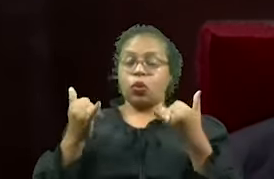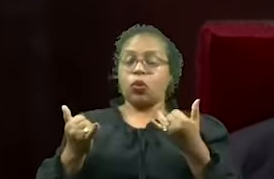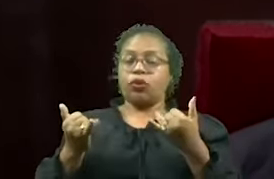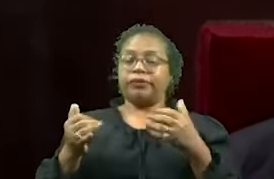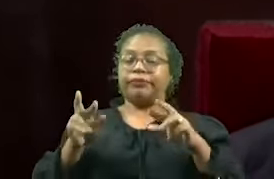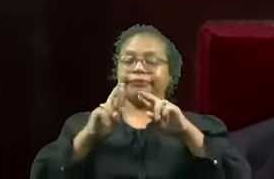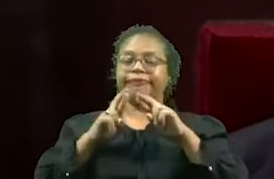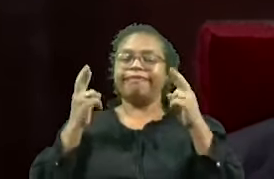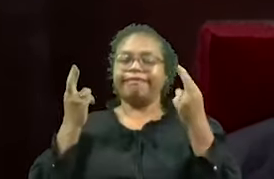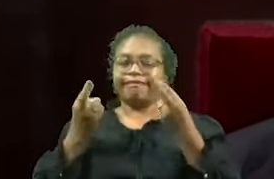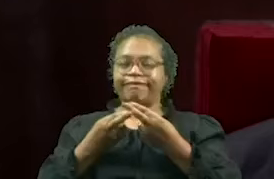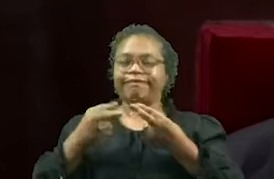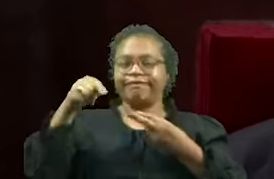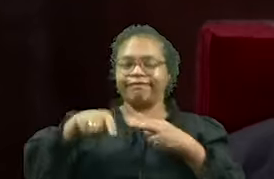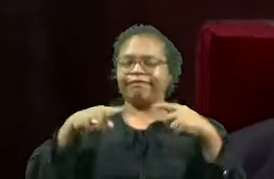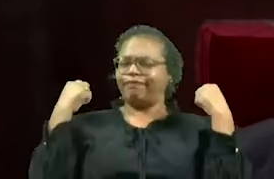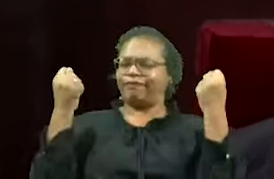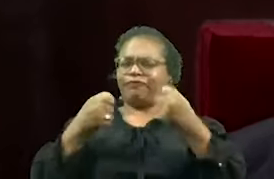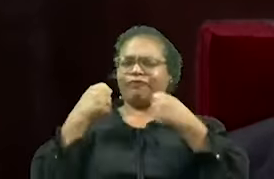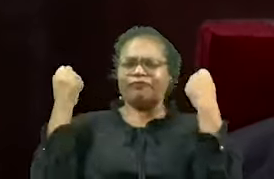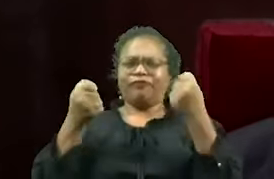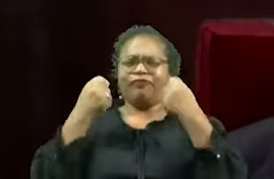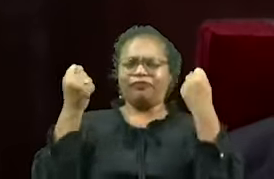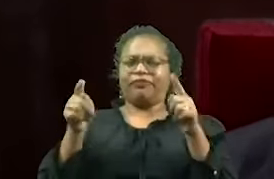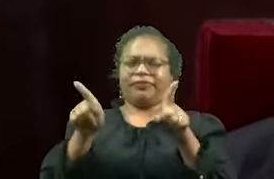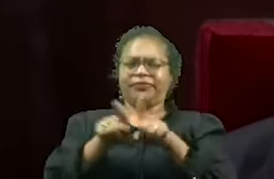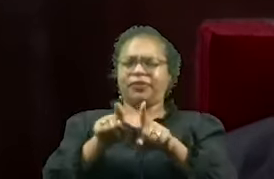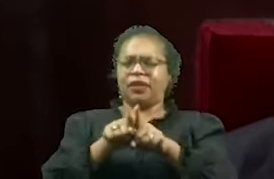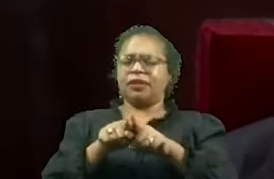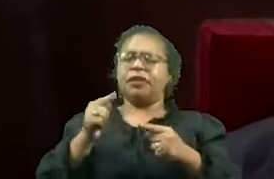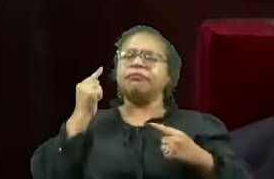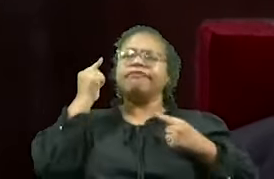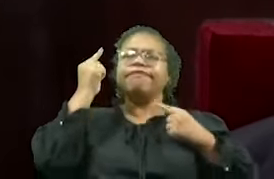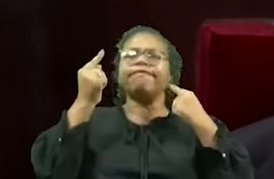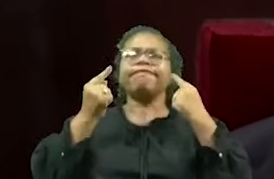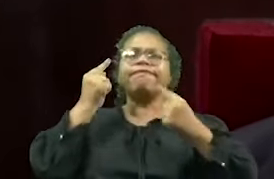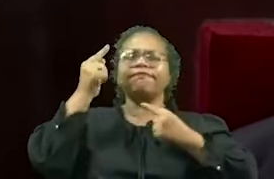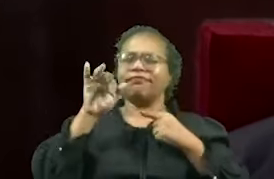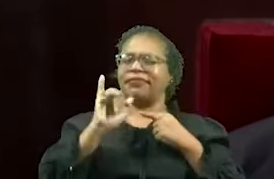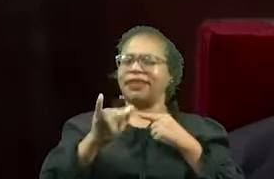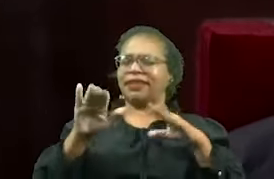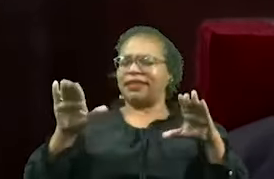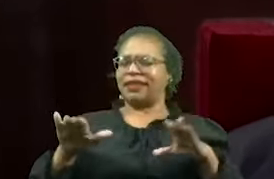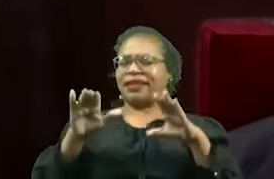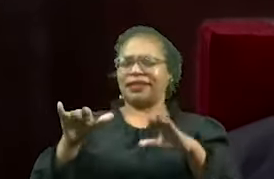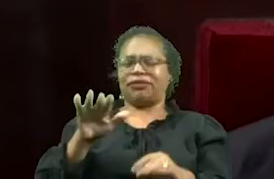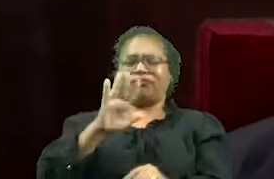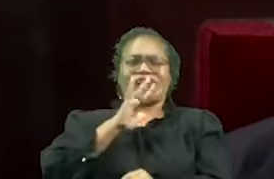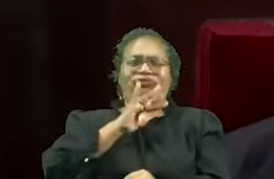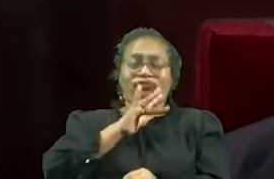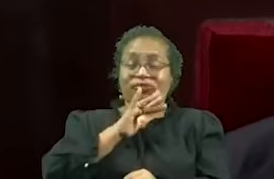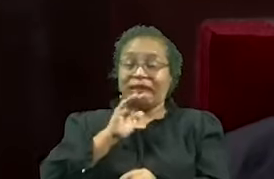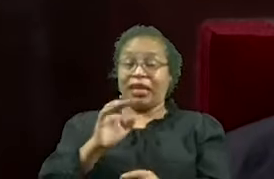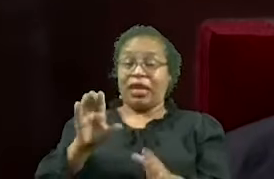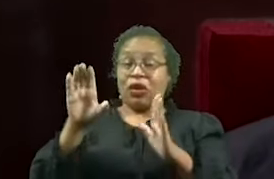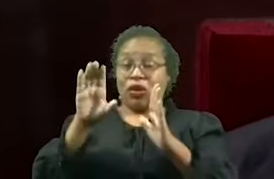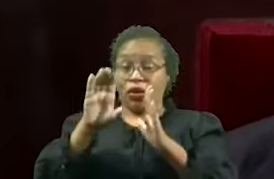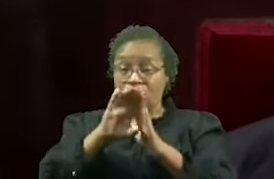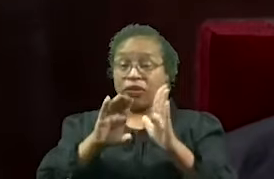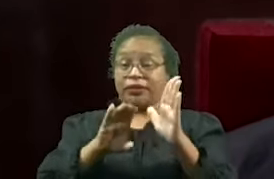reflexionar sobre un hecho que es de enorme importancia para todos la constitución formada que